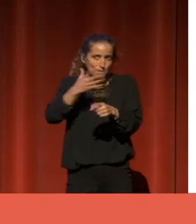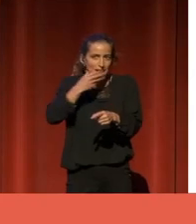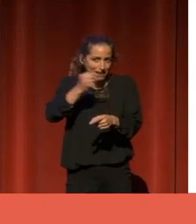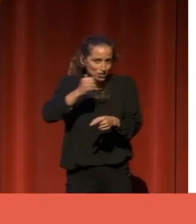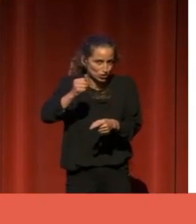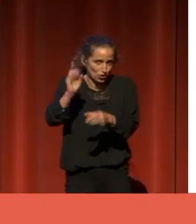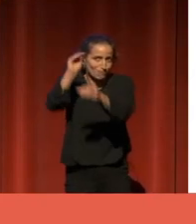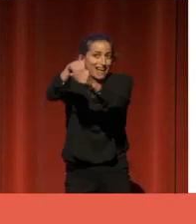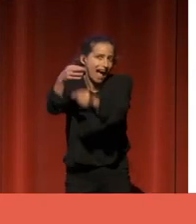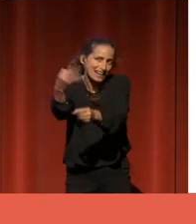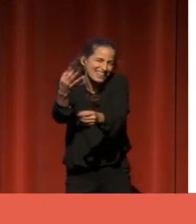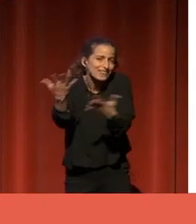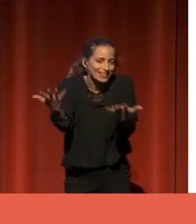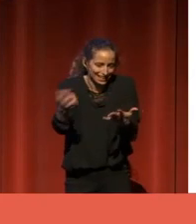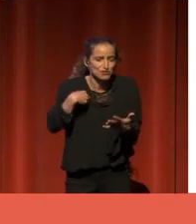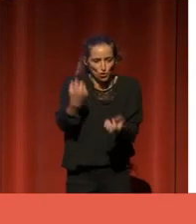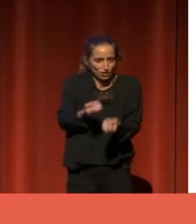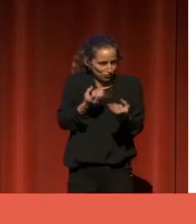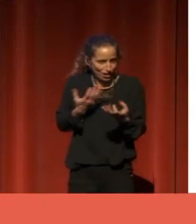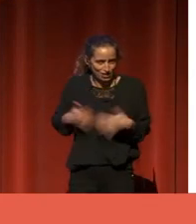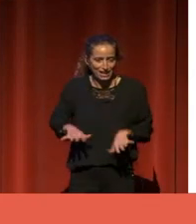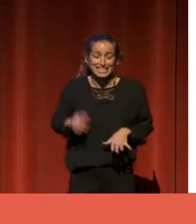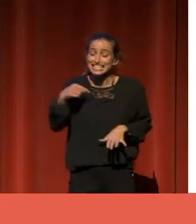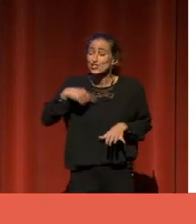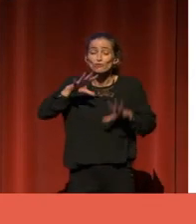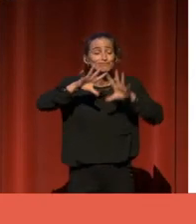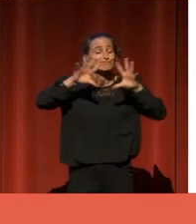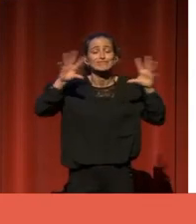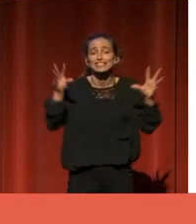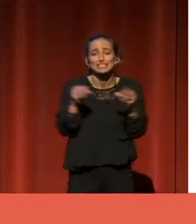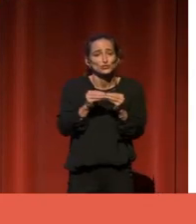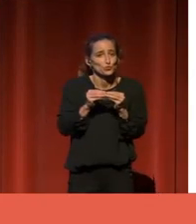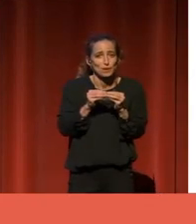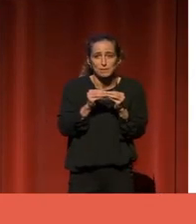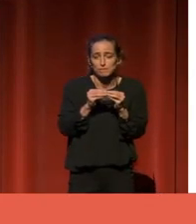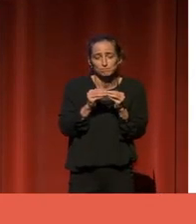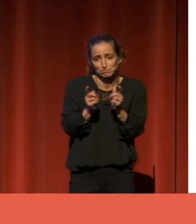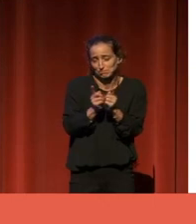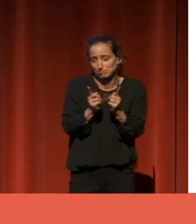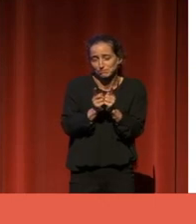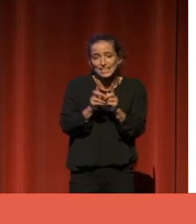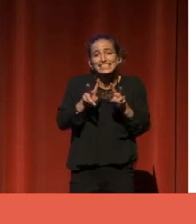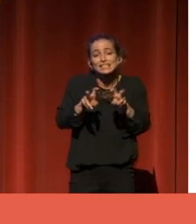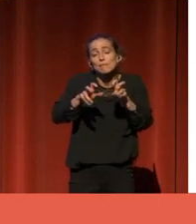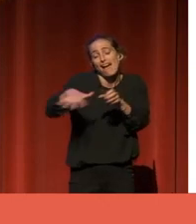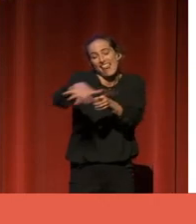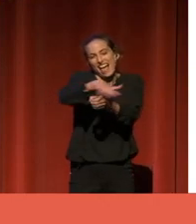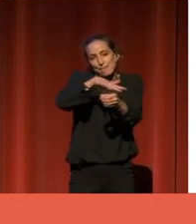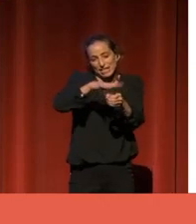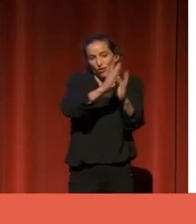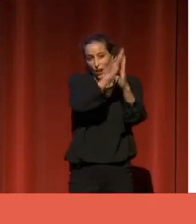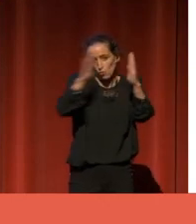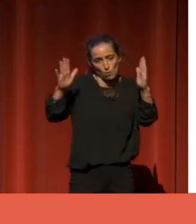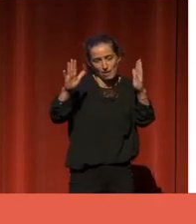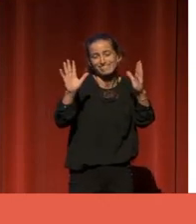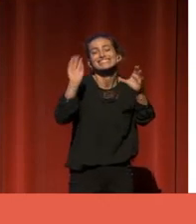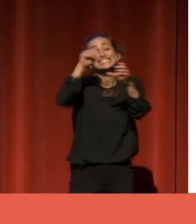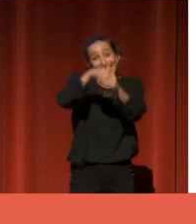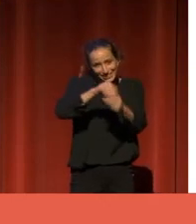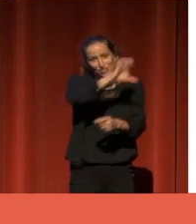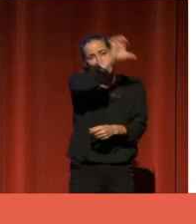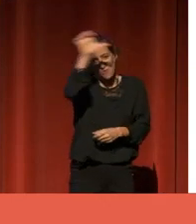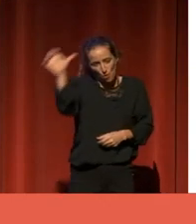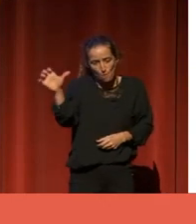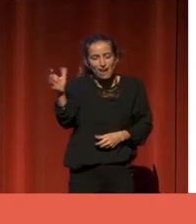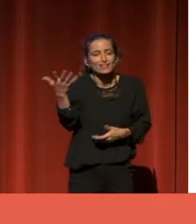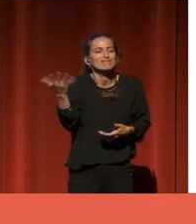una eh un breve resumen de el campo de las bibliotecas en Europa qué Cuáles son los